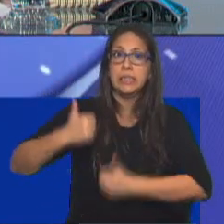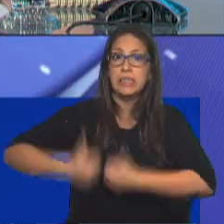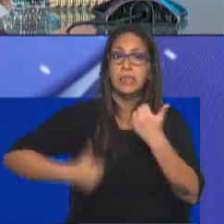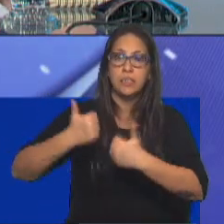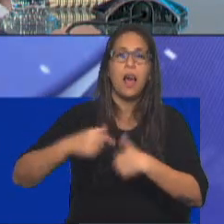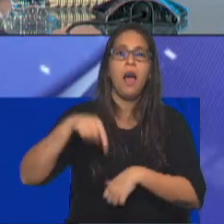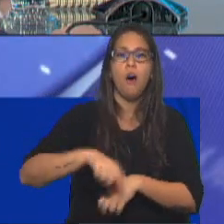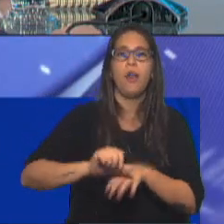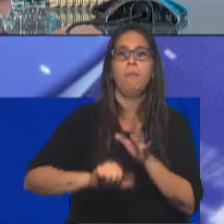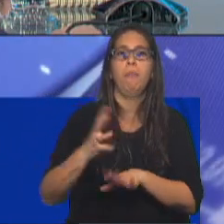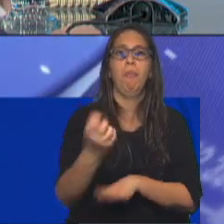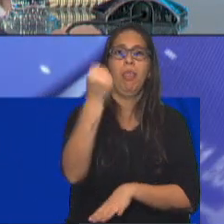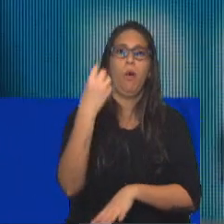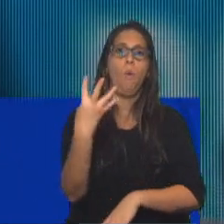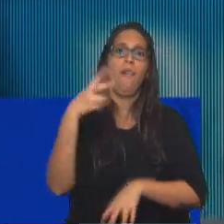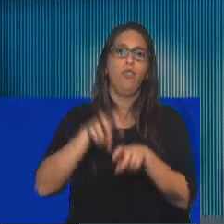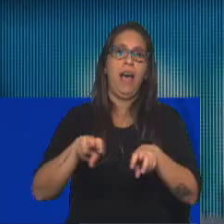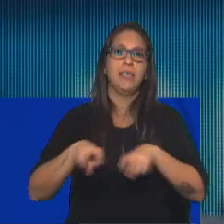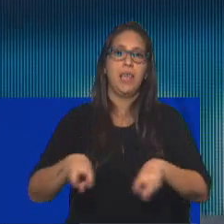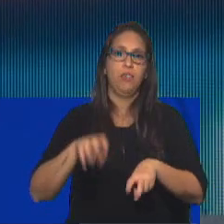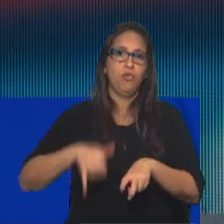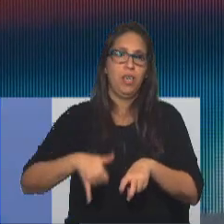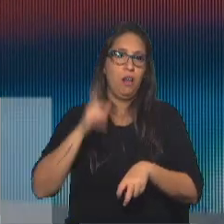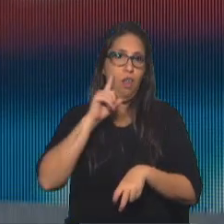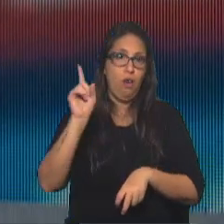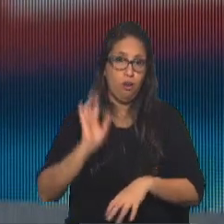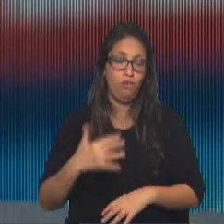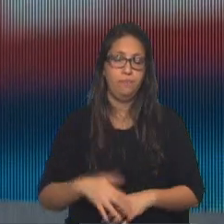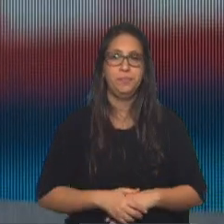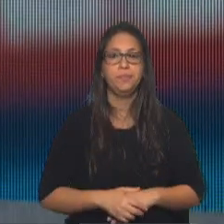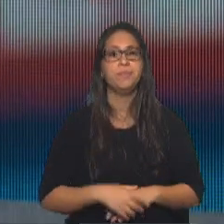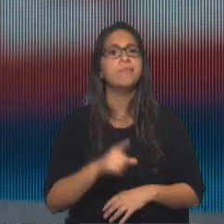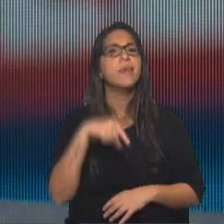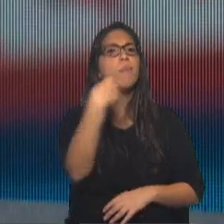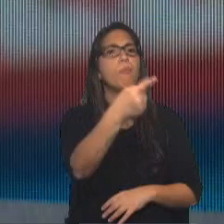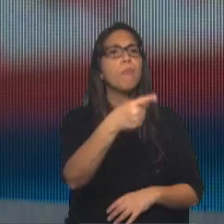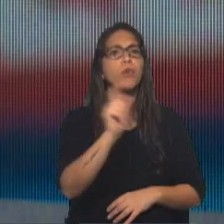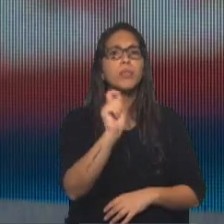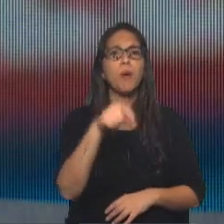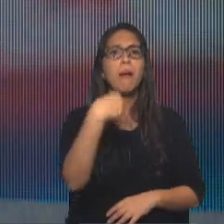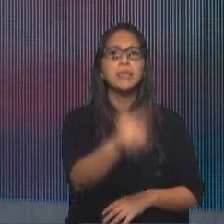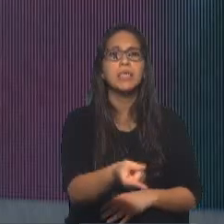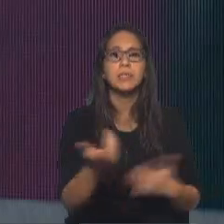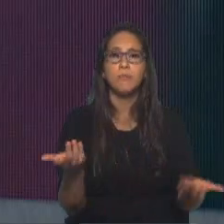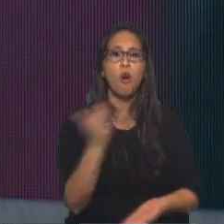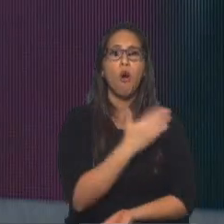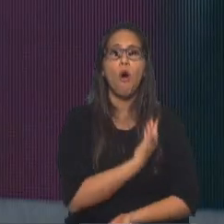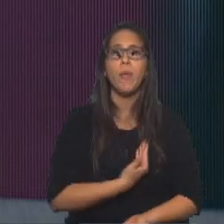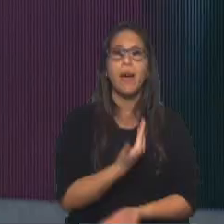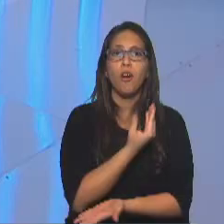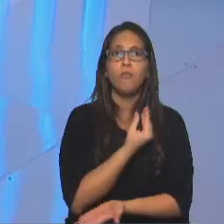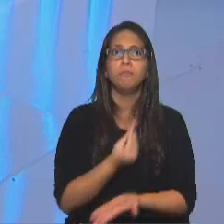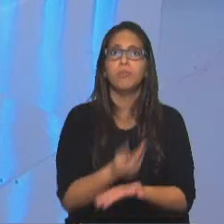4 asientos en la Cámara de los Comunes. Bueno, a ver, ¿qué se puede esperar para el próximo mes de este nuevo gobierno en el